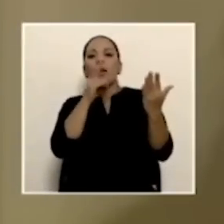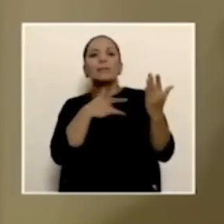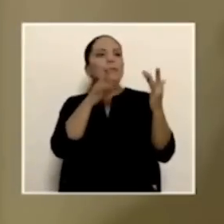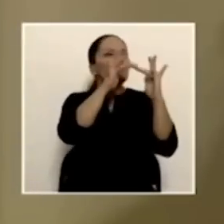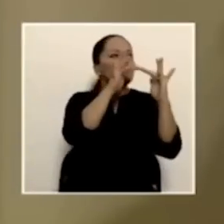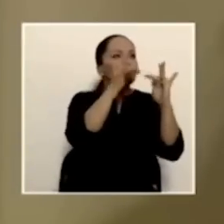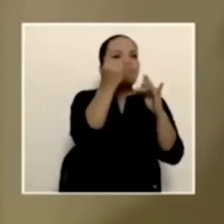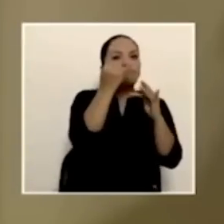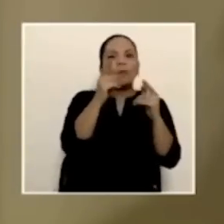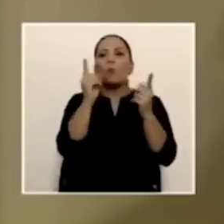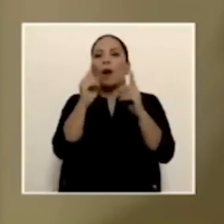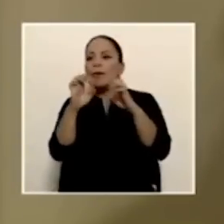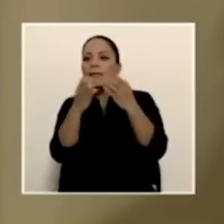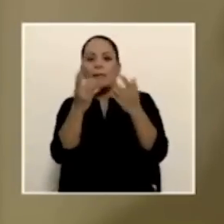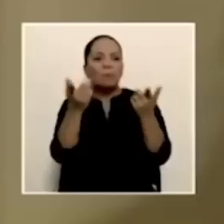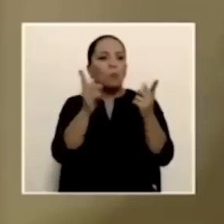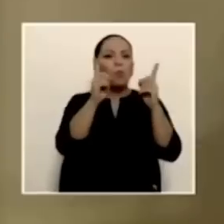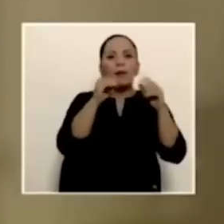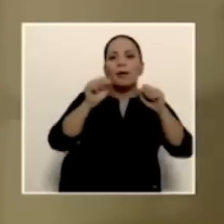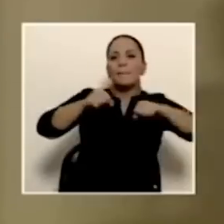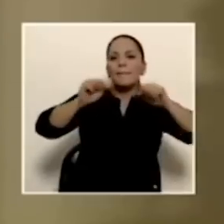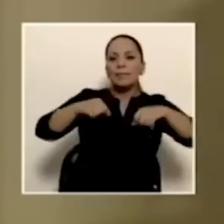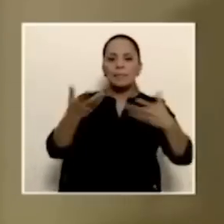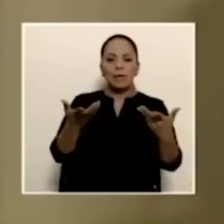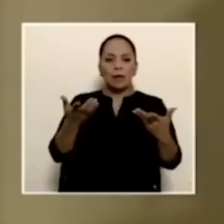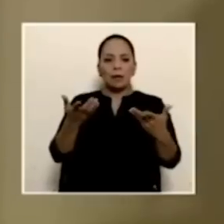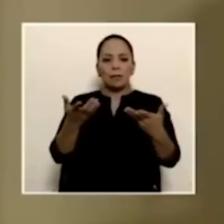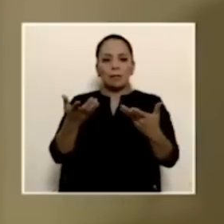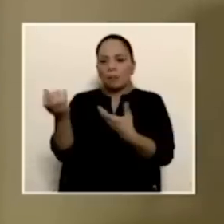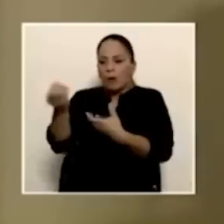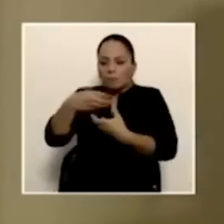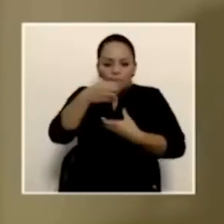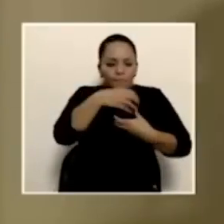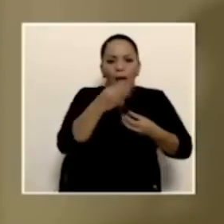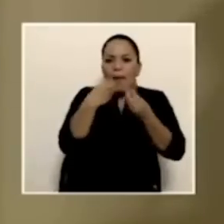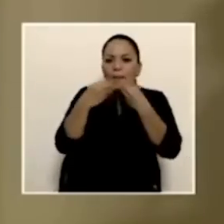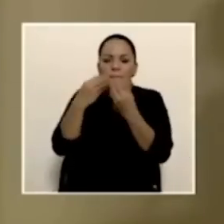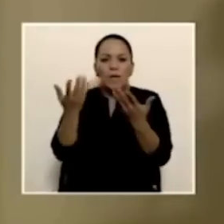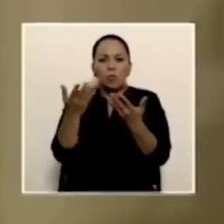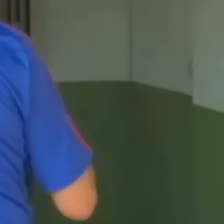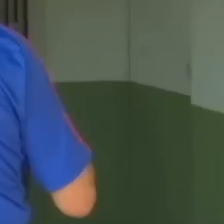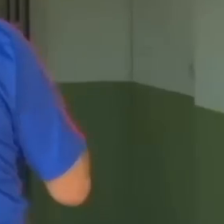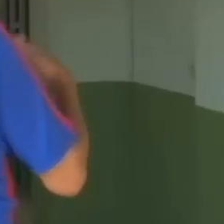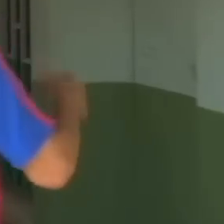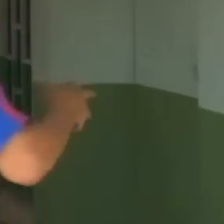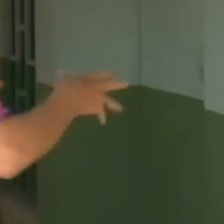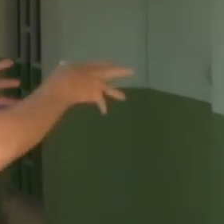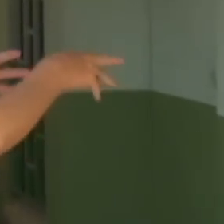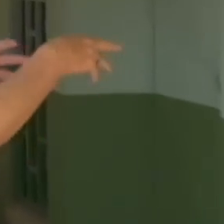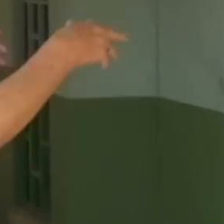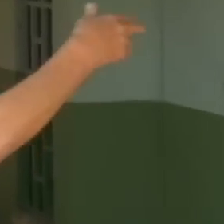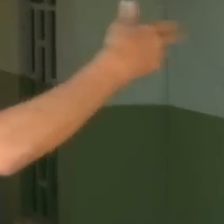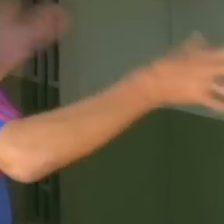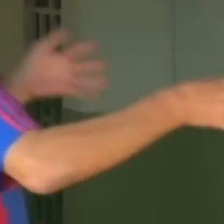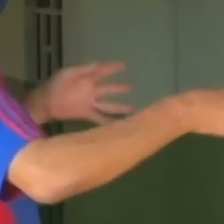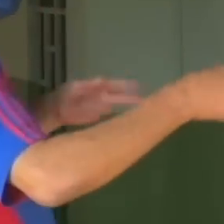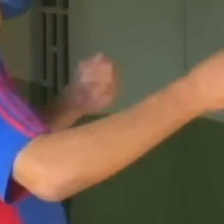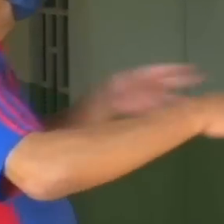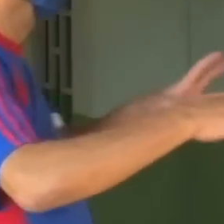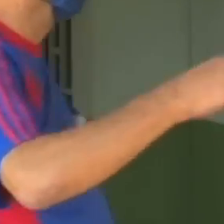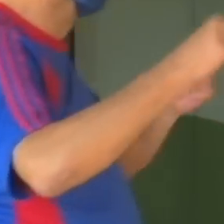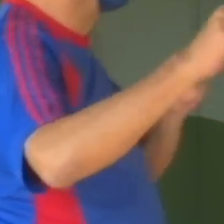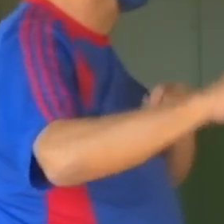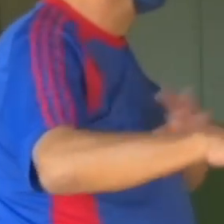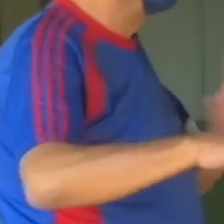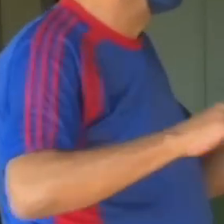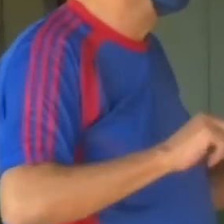tienen equipamiento, cuáles tienen capacidad para almacenamiento de alimentos. No hay. La jerarca aseguró que los